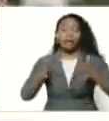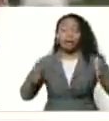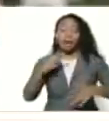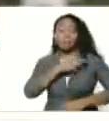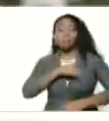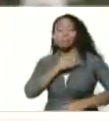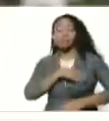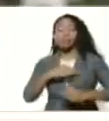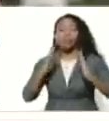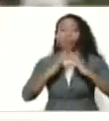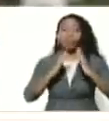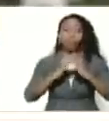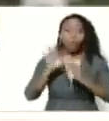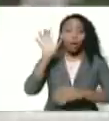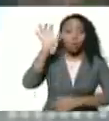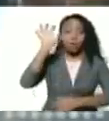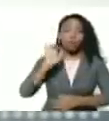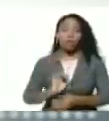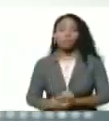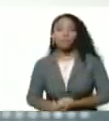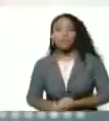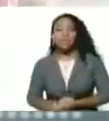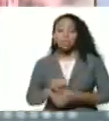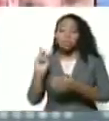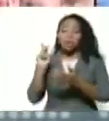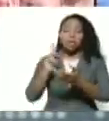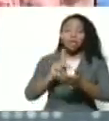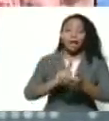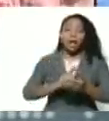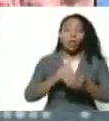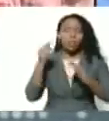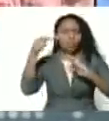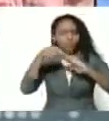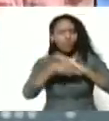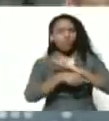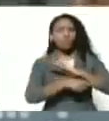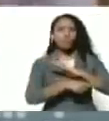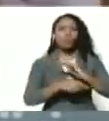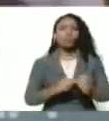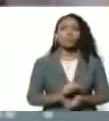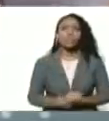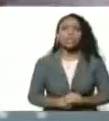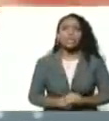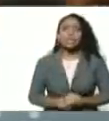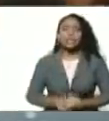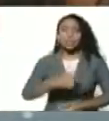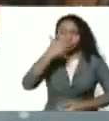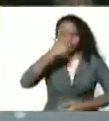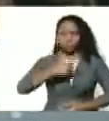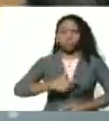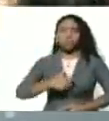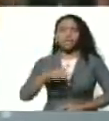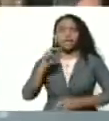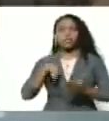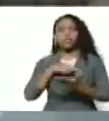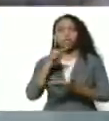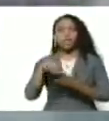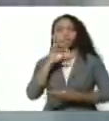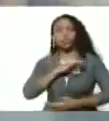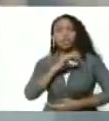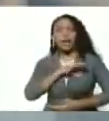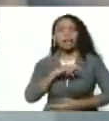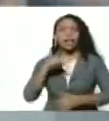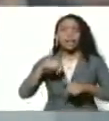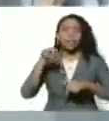Hogares de la Patria, bueno, ha llegado a la profundidad del ser nacional, del ser social de